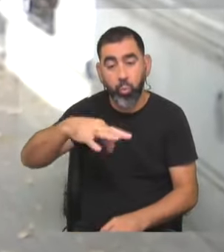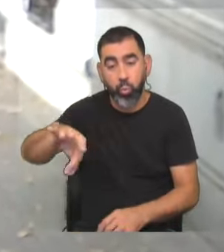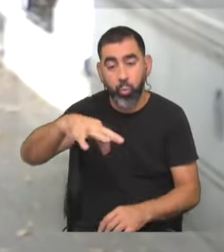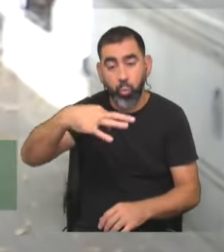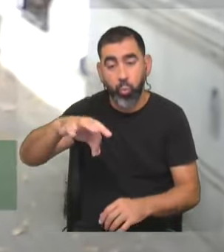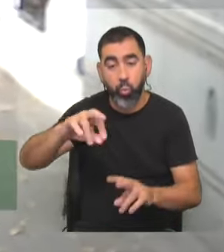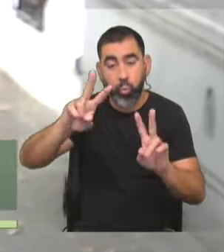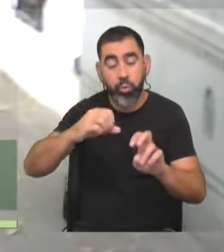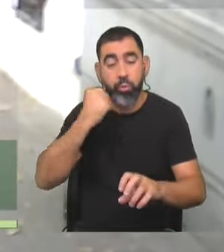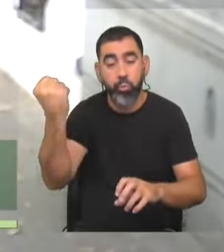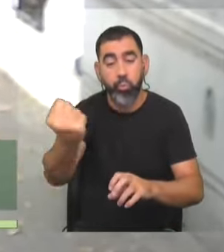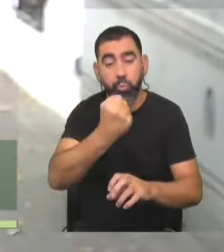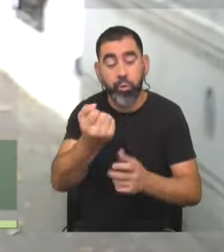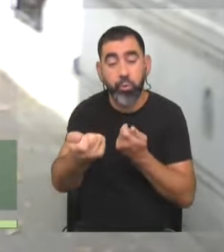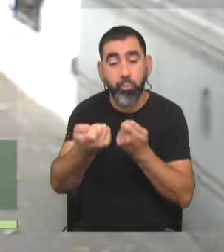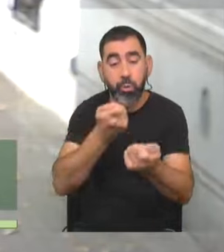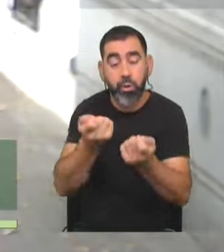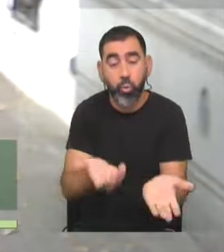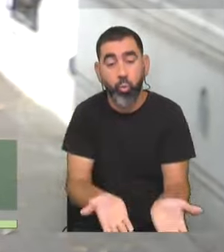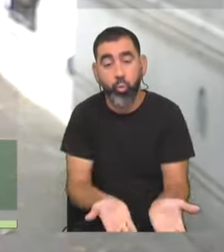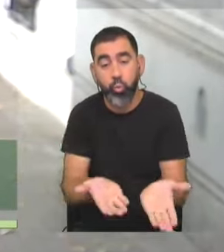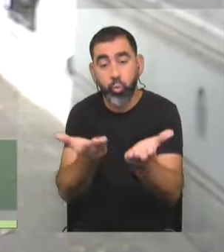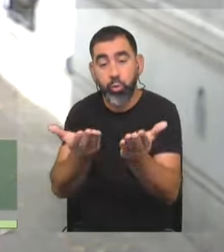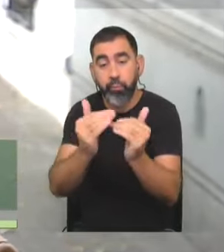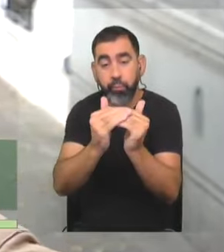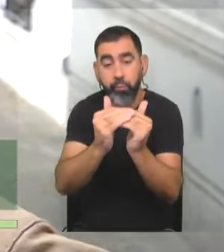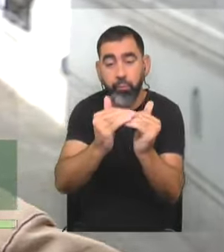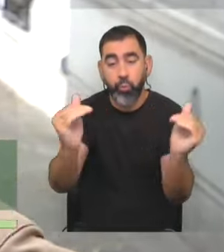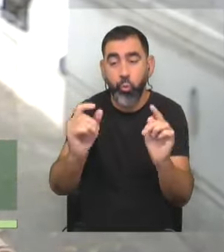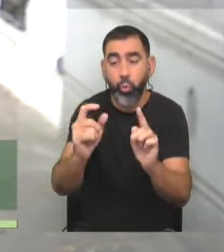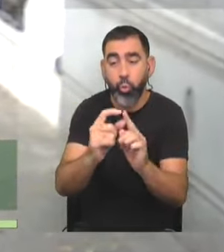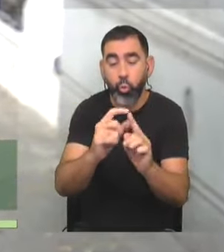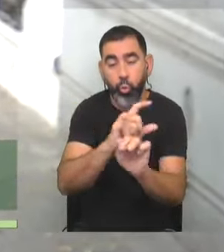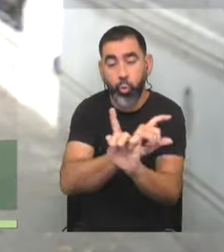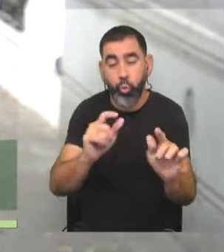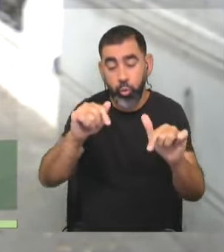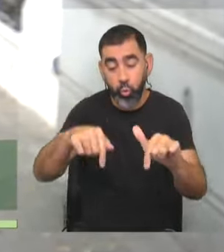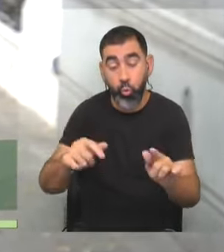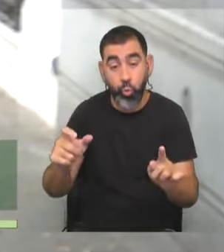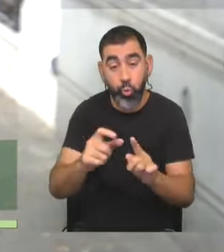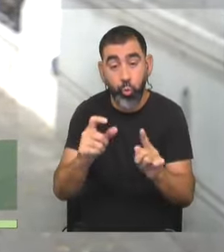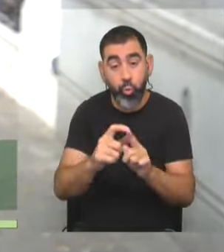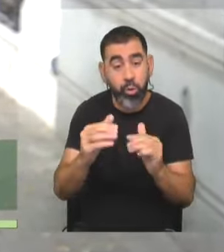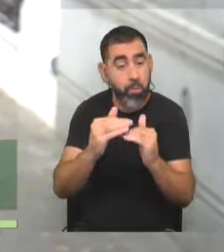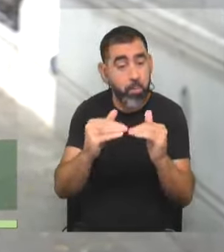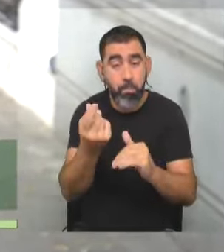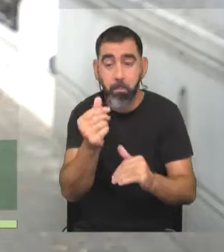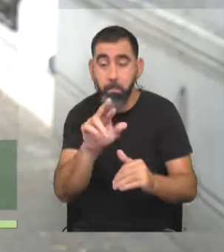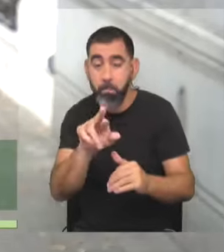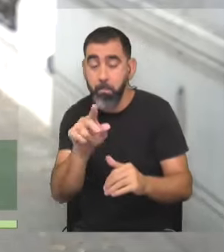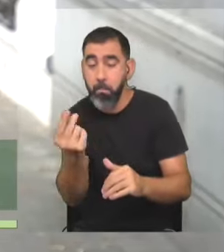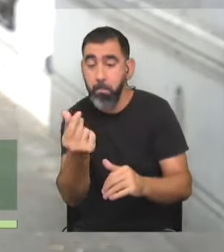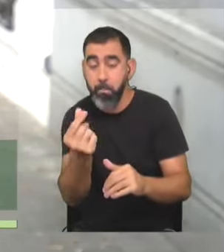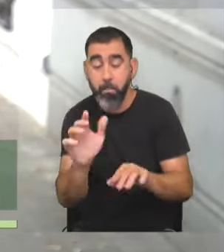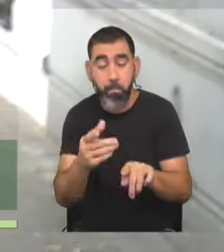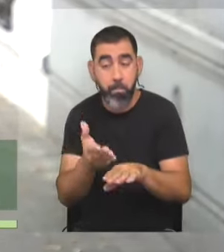cualquier gobierno para controlar la inflación sea planchar el dólar hoy el dólar está al mismo precio o más bajo